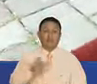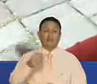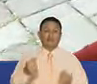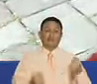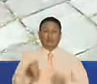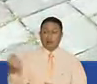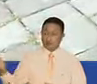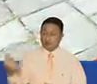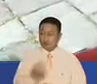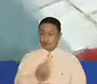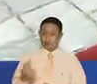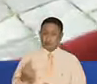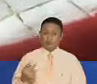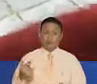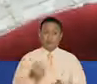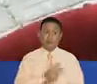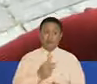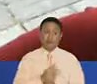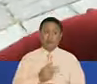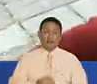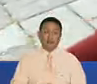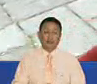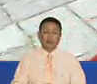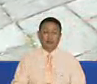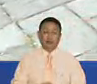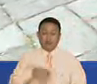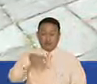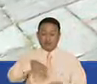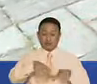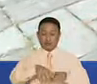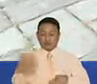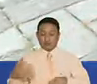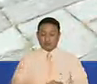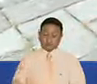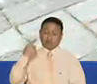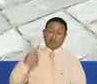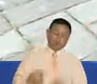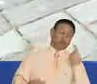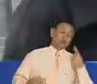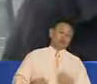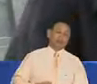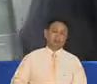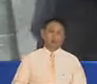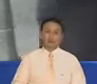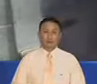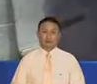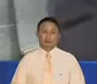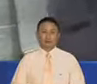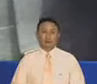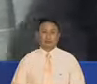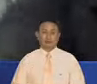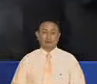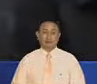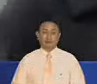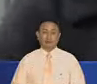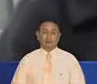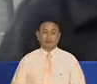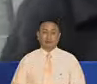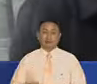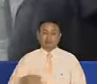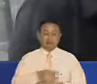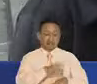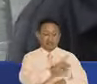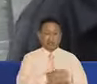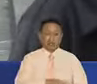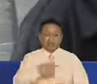vienen, eso también es perjudicial porque los adoquincitos nos saltan a la cara y todo eso. Uno tiene que poner acá porque ahí dejan, no hay